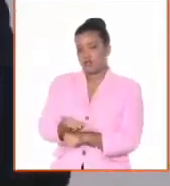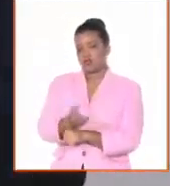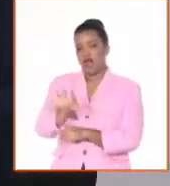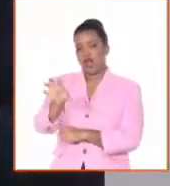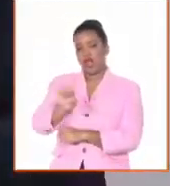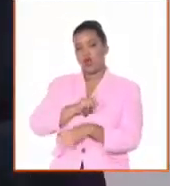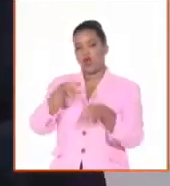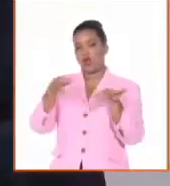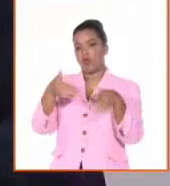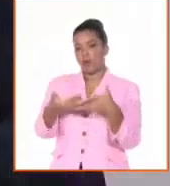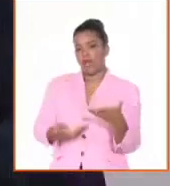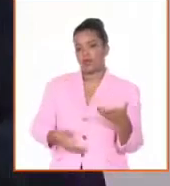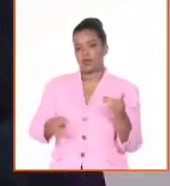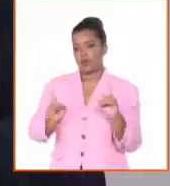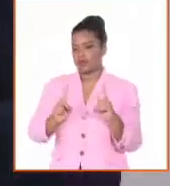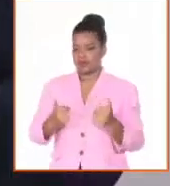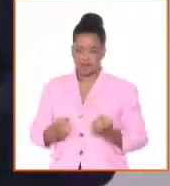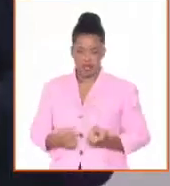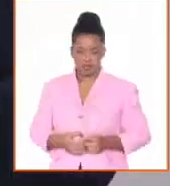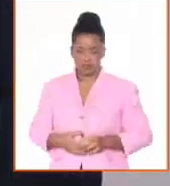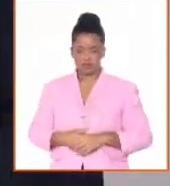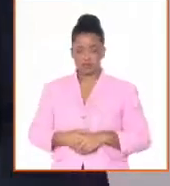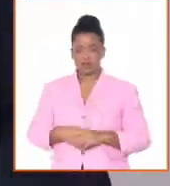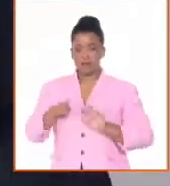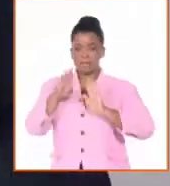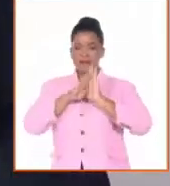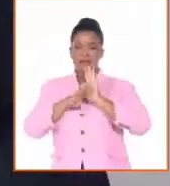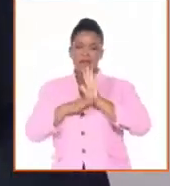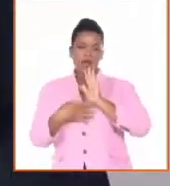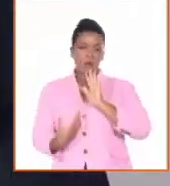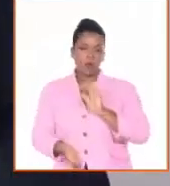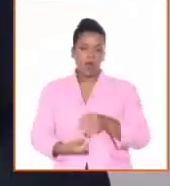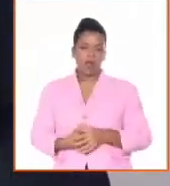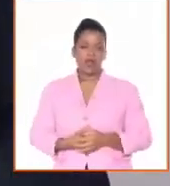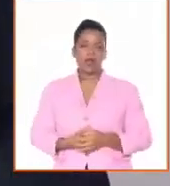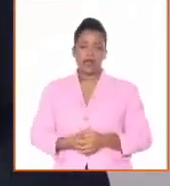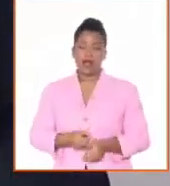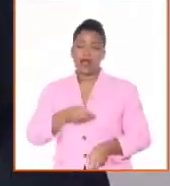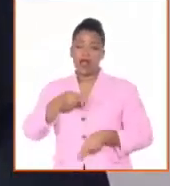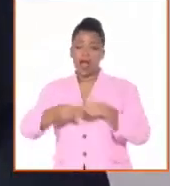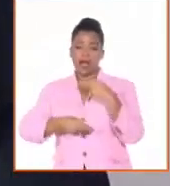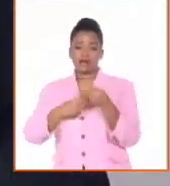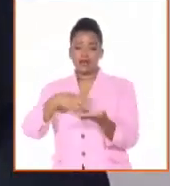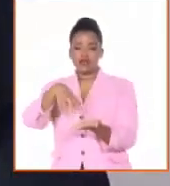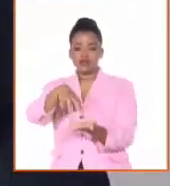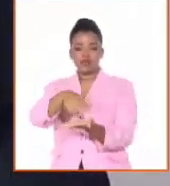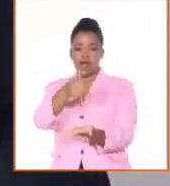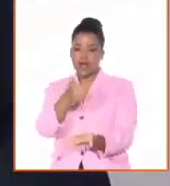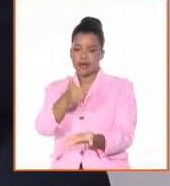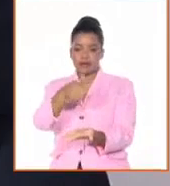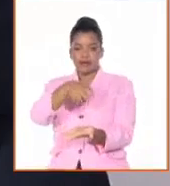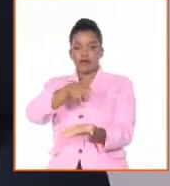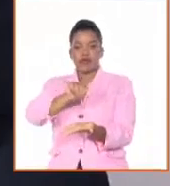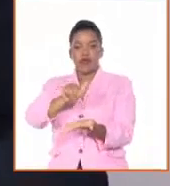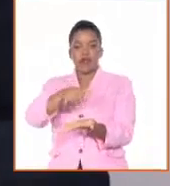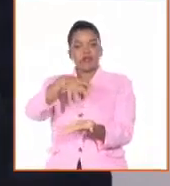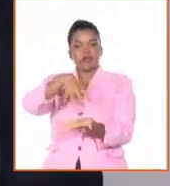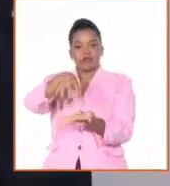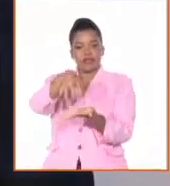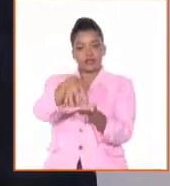recoger el documento En qué consisten esas medidas bueno en primer lugar se va a crear el registro central del estado civil